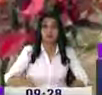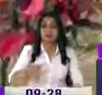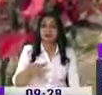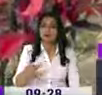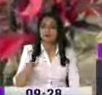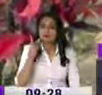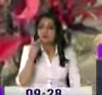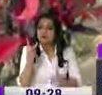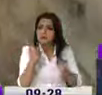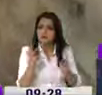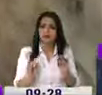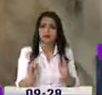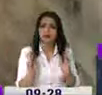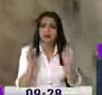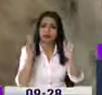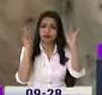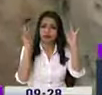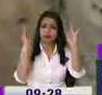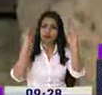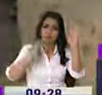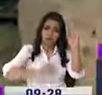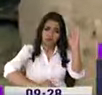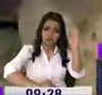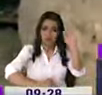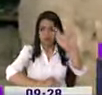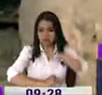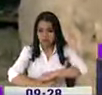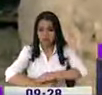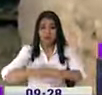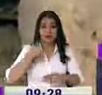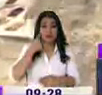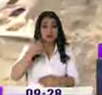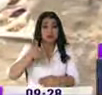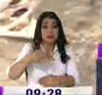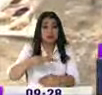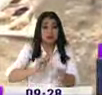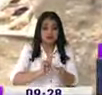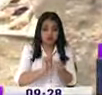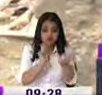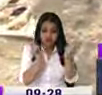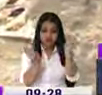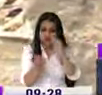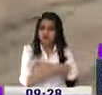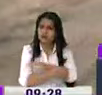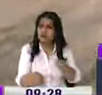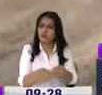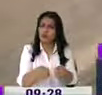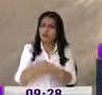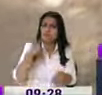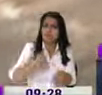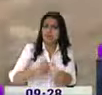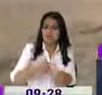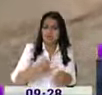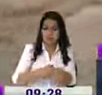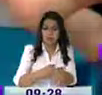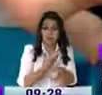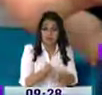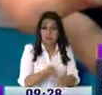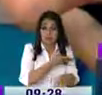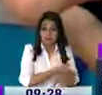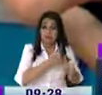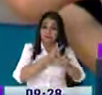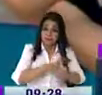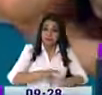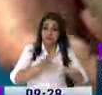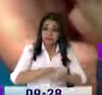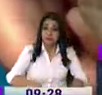encuentran pedazos de árbol, que con el pasar del tiempo y los diferentes minerales se convirtieron en piedra. Así cuentan según estudios realizados